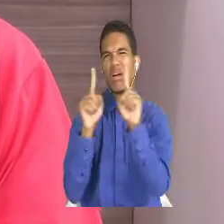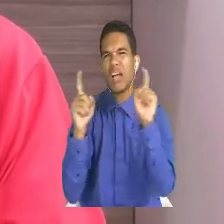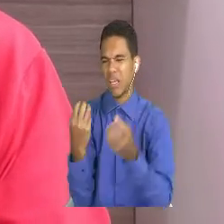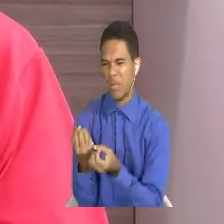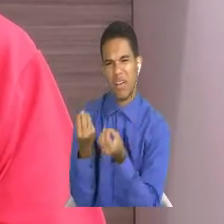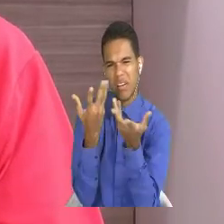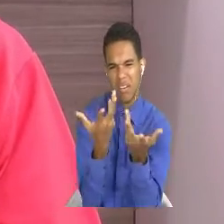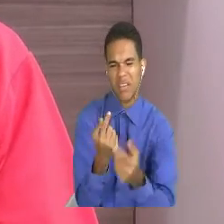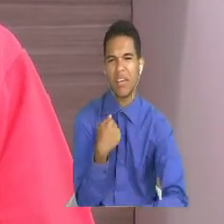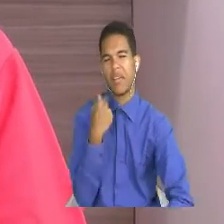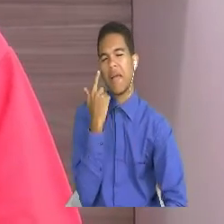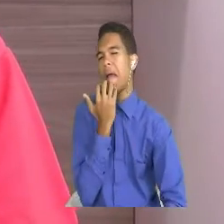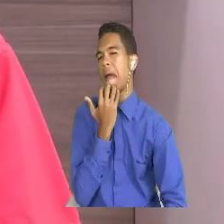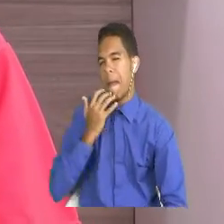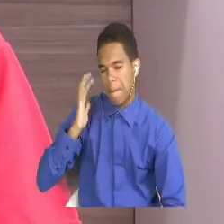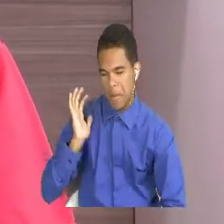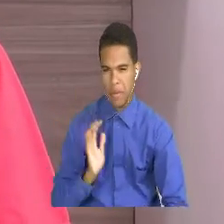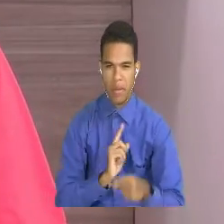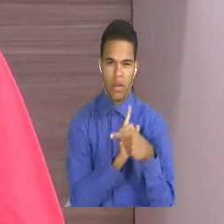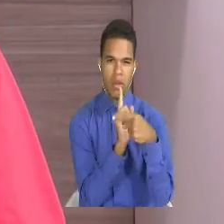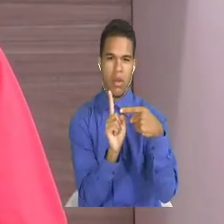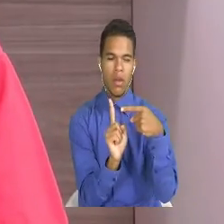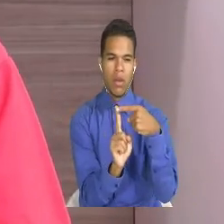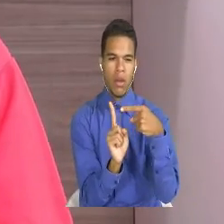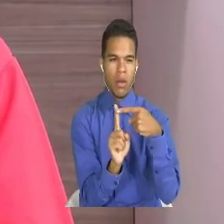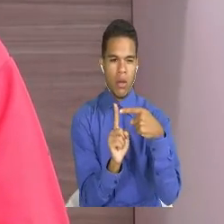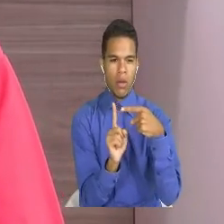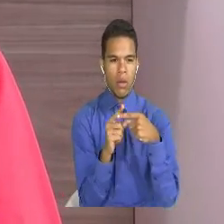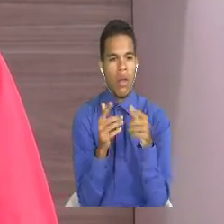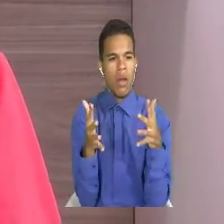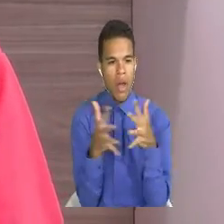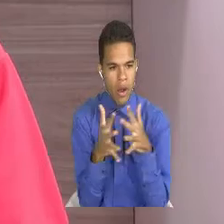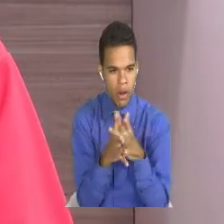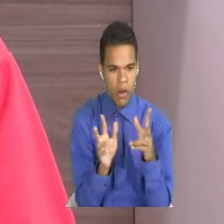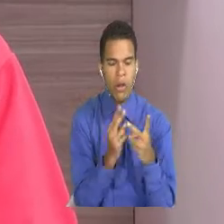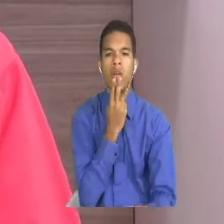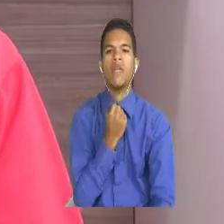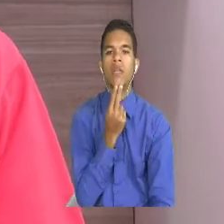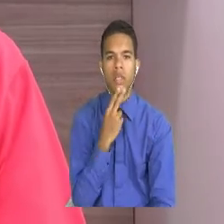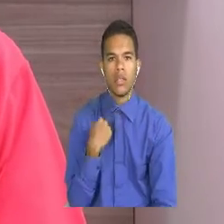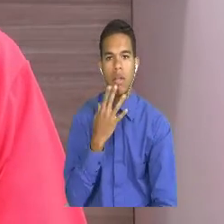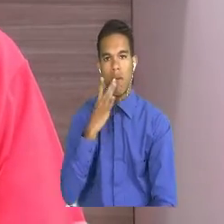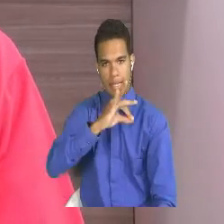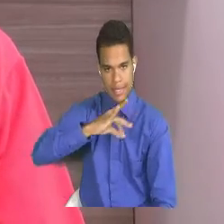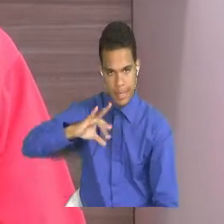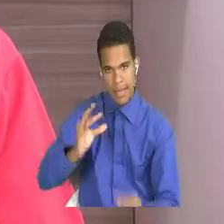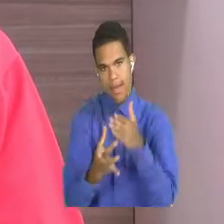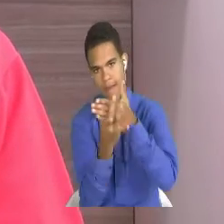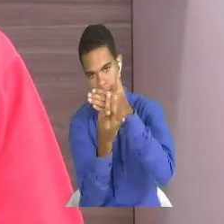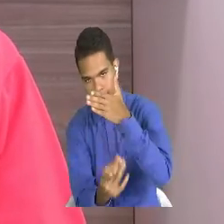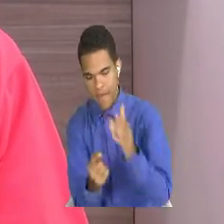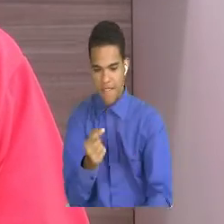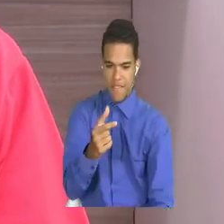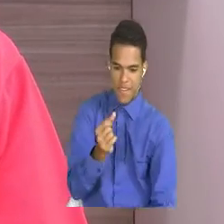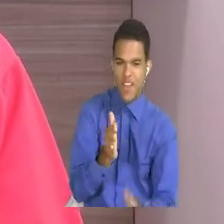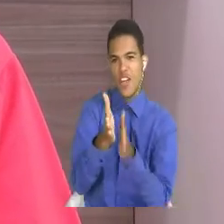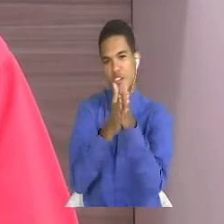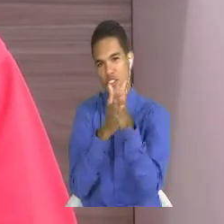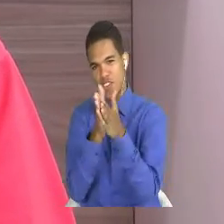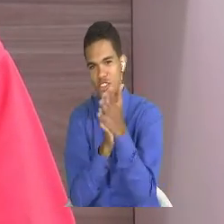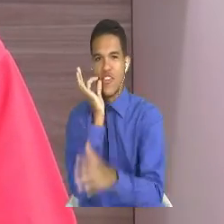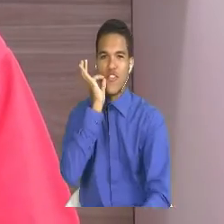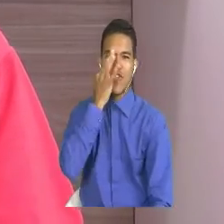perecederos, estamos solicitando que la gente llegue con arroz, azúcar, sal, aceite, lentejas, frijol, chocolate, café,